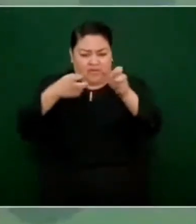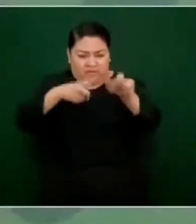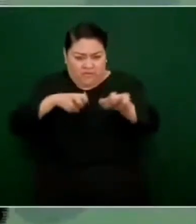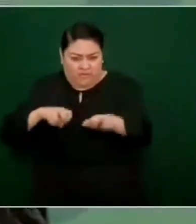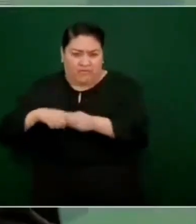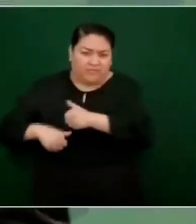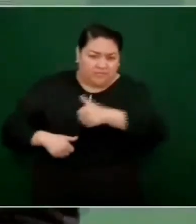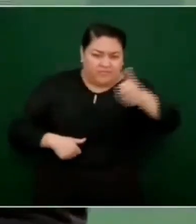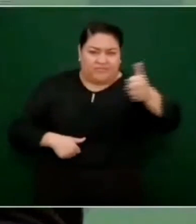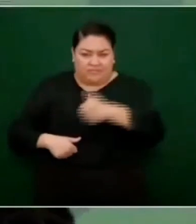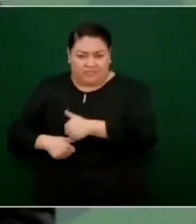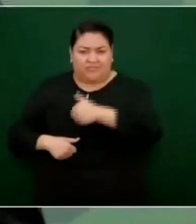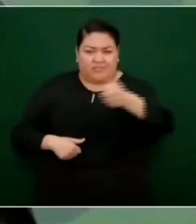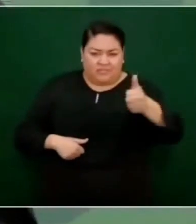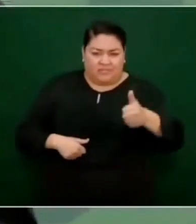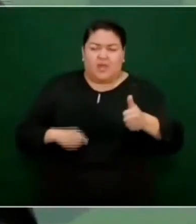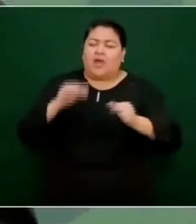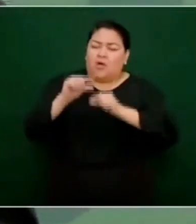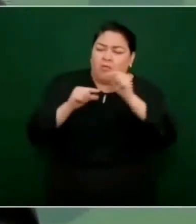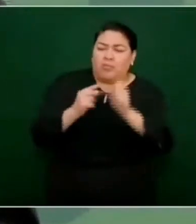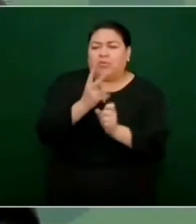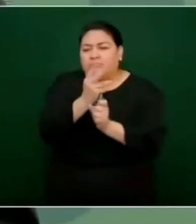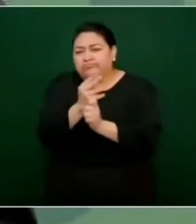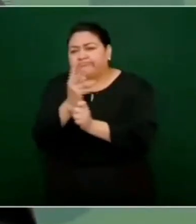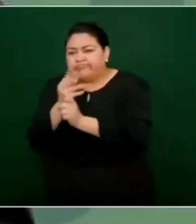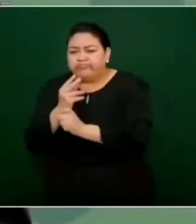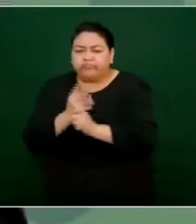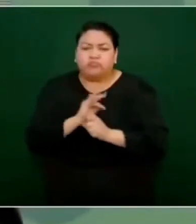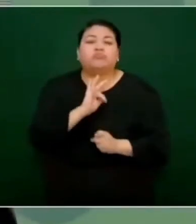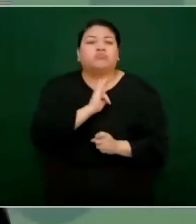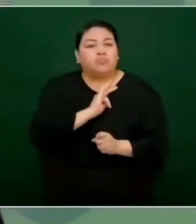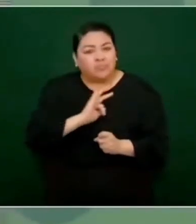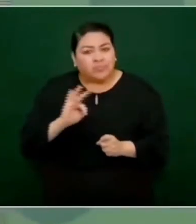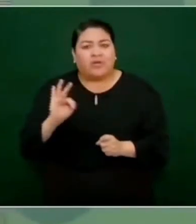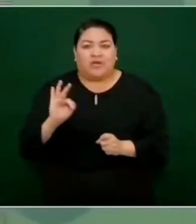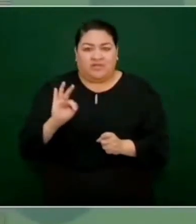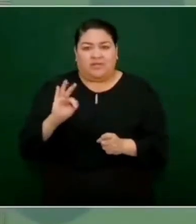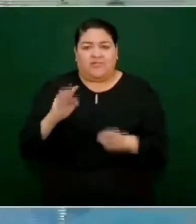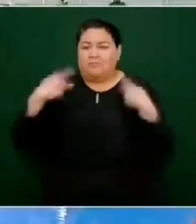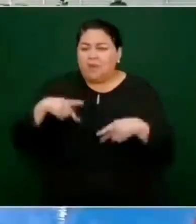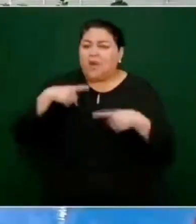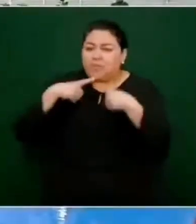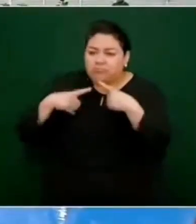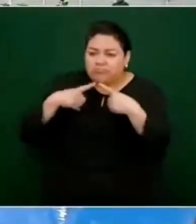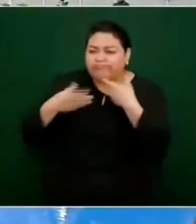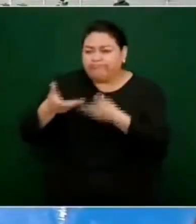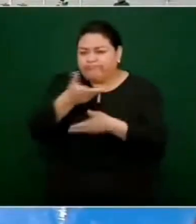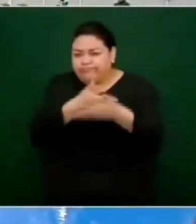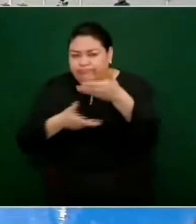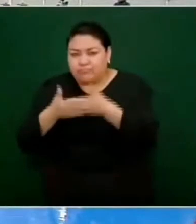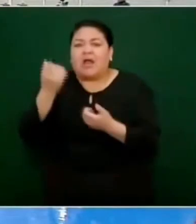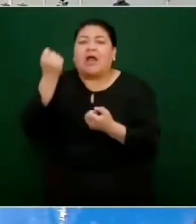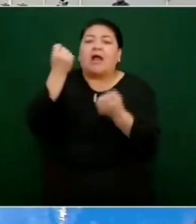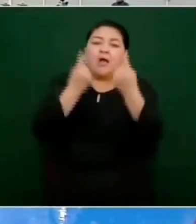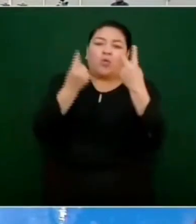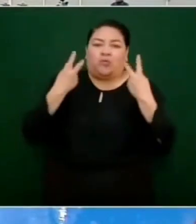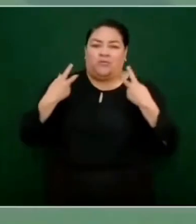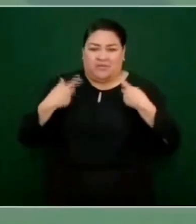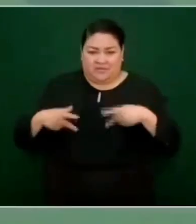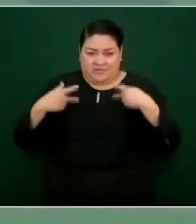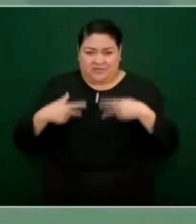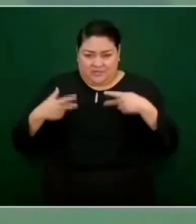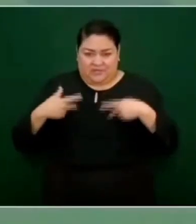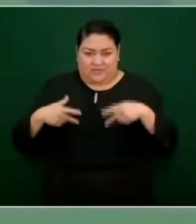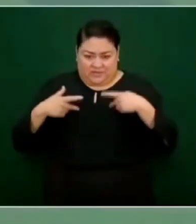invasiones, pero se va resolviendo con la gente que por necesidad se metió